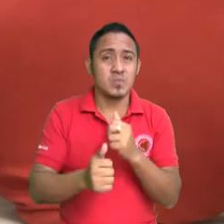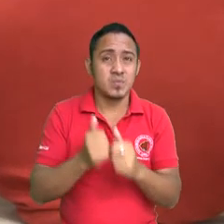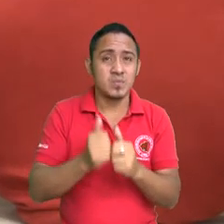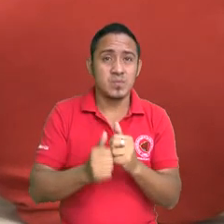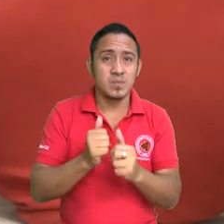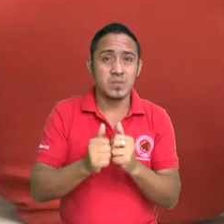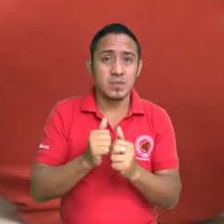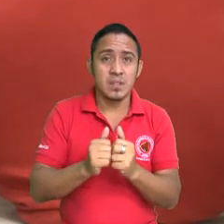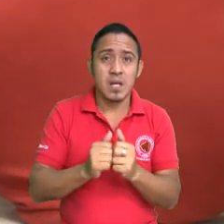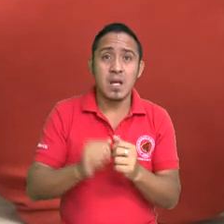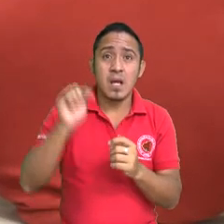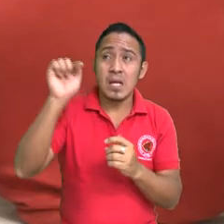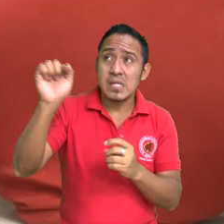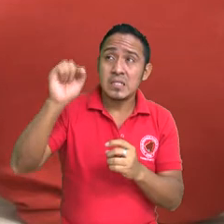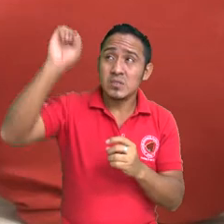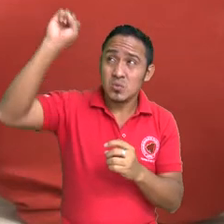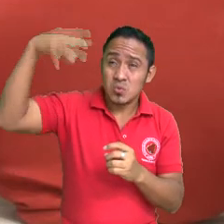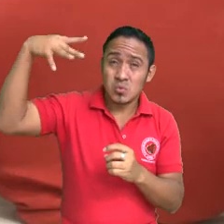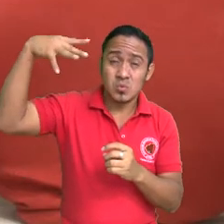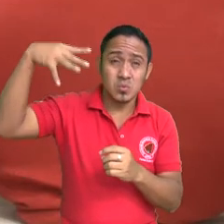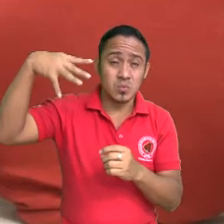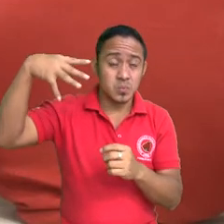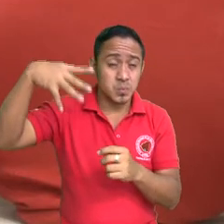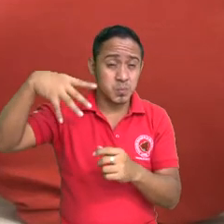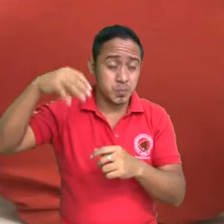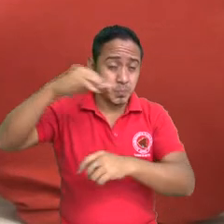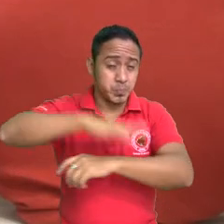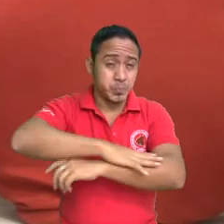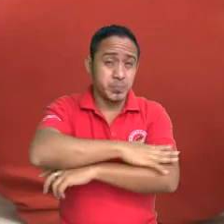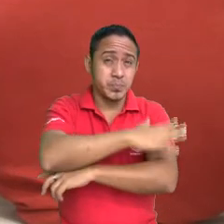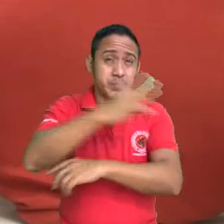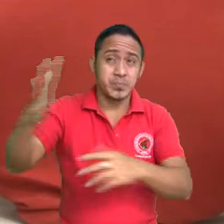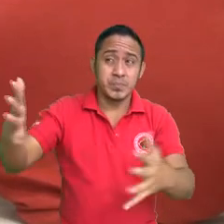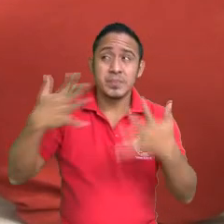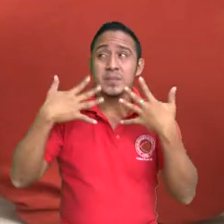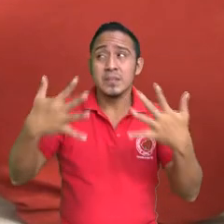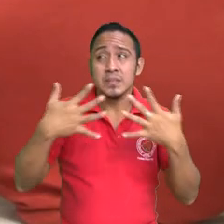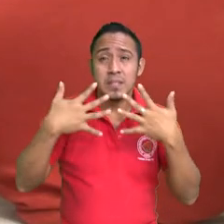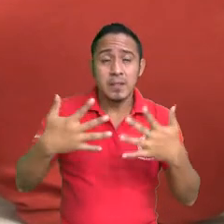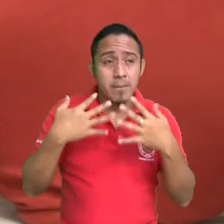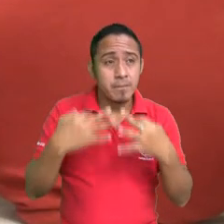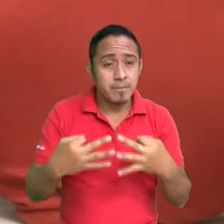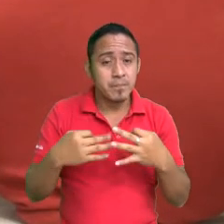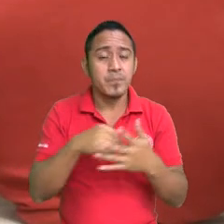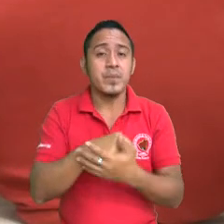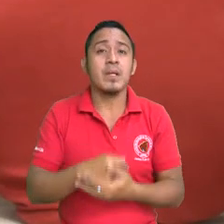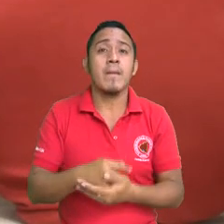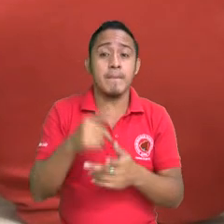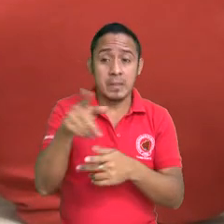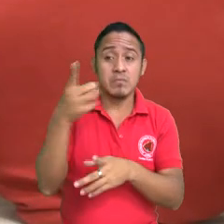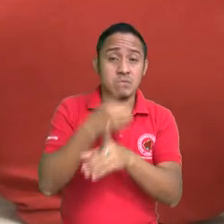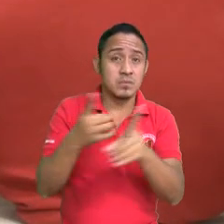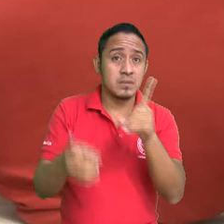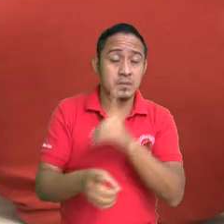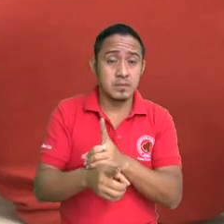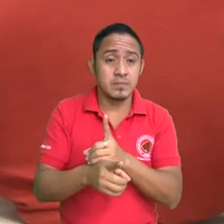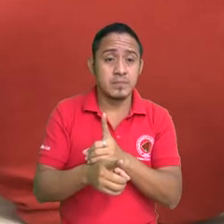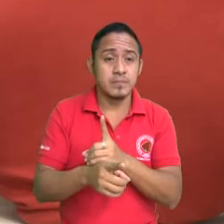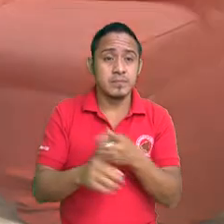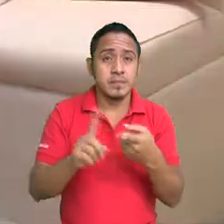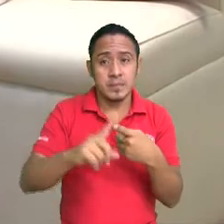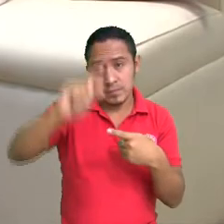daño de las radiaciones que produce el sol, el calor en el que se manejan estos pacientes. Deberían utilizar lo que